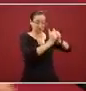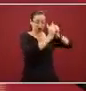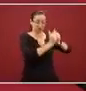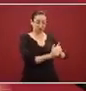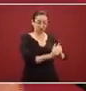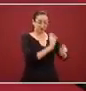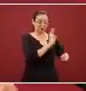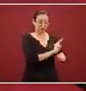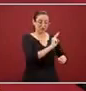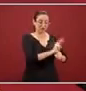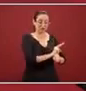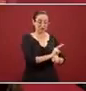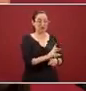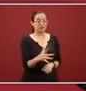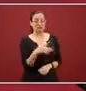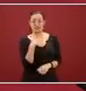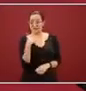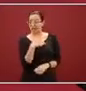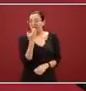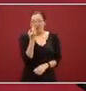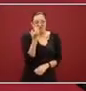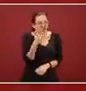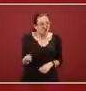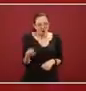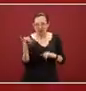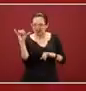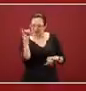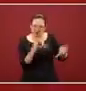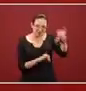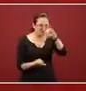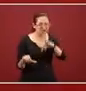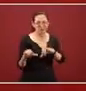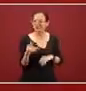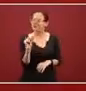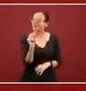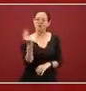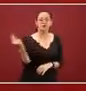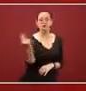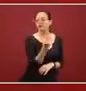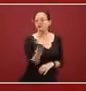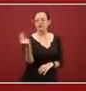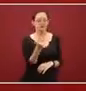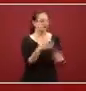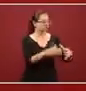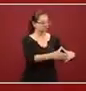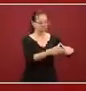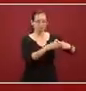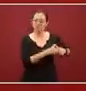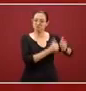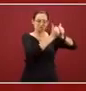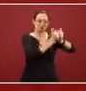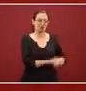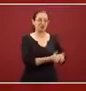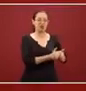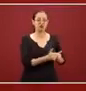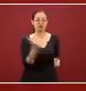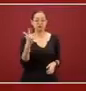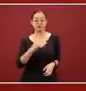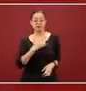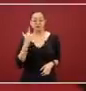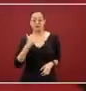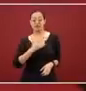no necesitamos la prueba para hacer las medidas de contención. Las personas entran en aislamiento tan solo por tener